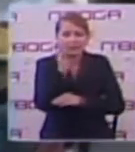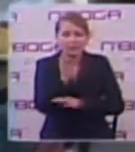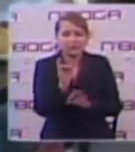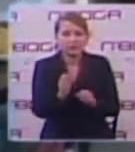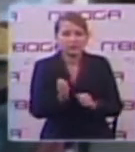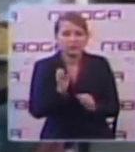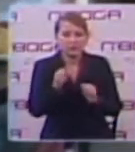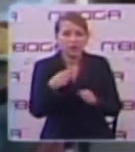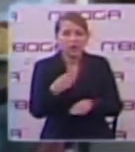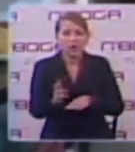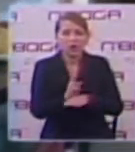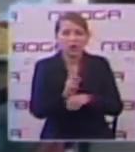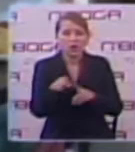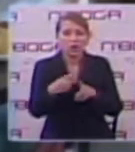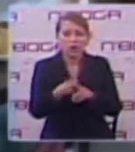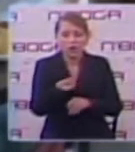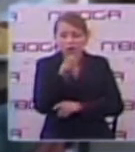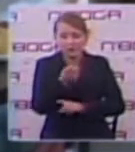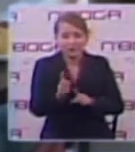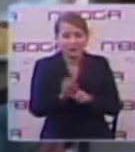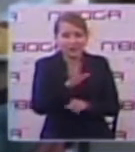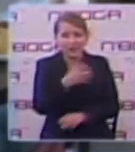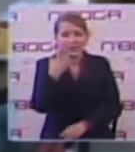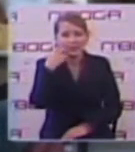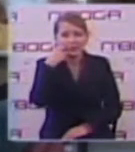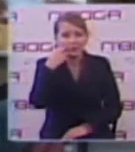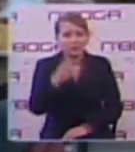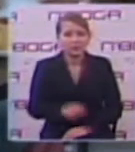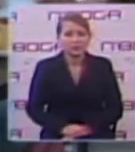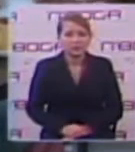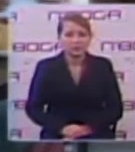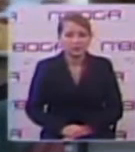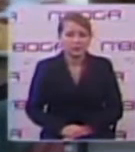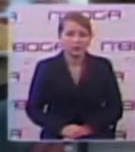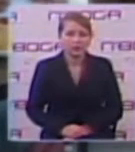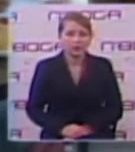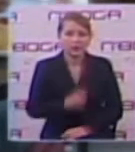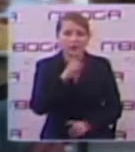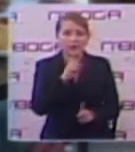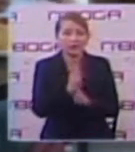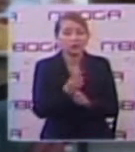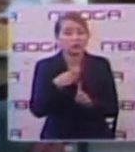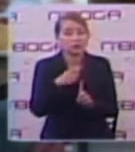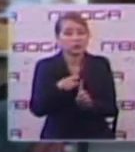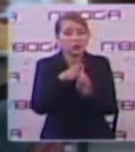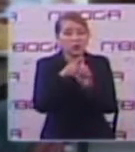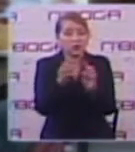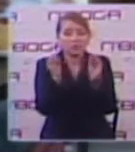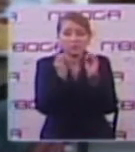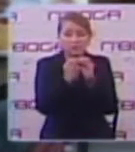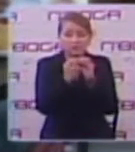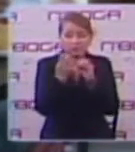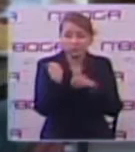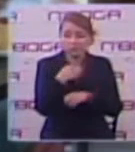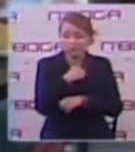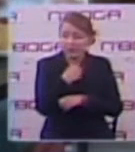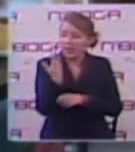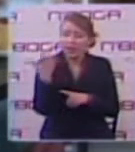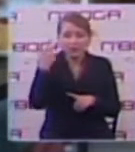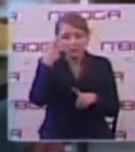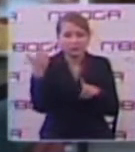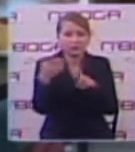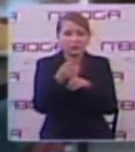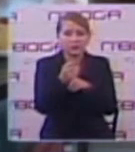debe consumir en un tipo de proteína como son los cortes especiales. Realmente una de las cosas que nosotros hemos